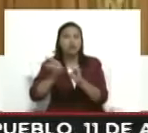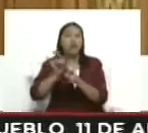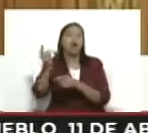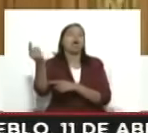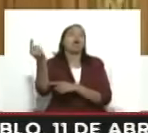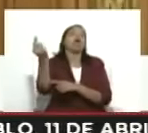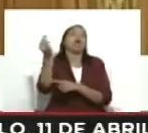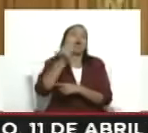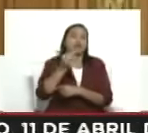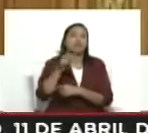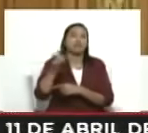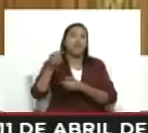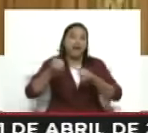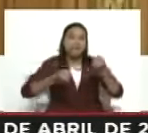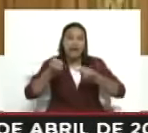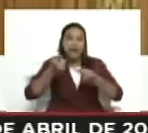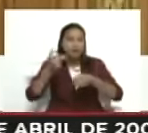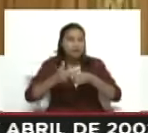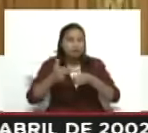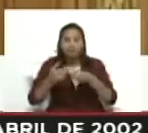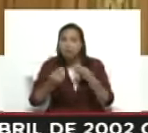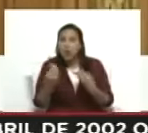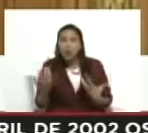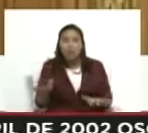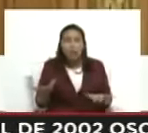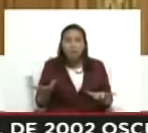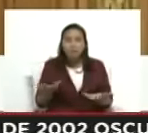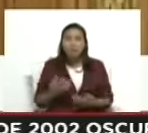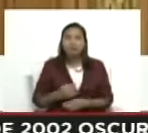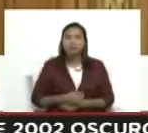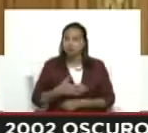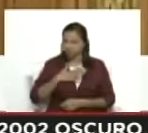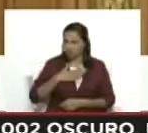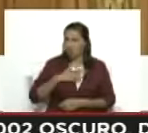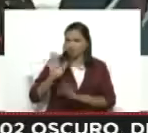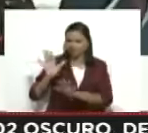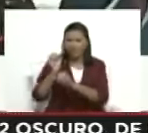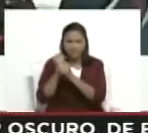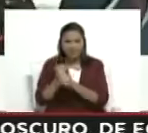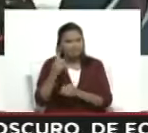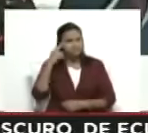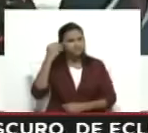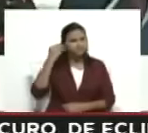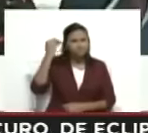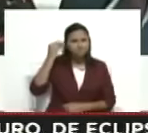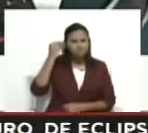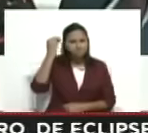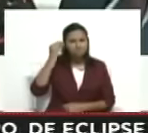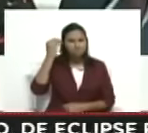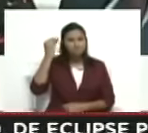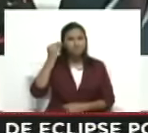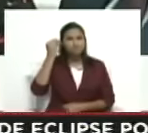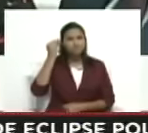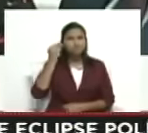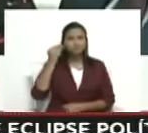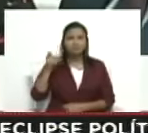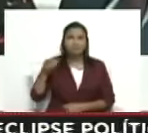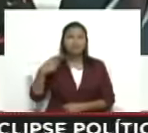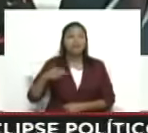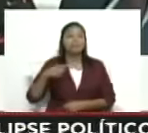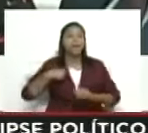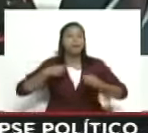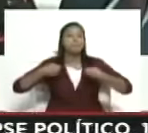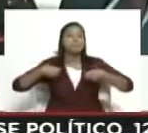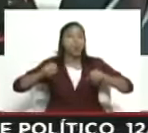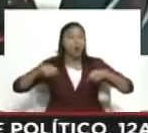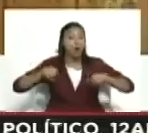que digo yo, pues. Y yo le dije al negro, espérame ahí. Entonces, yo agarro, y él tenía unas motos. Estamos Carlos Aguilera y